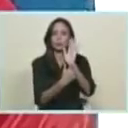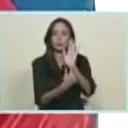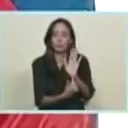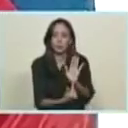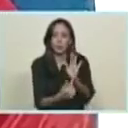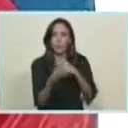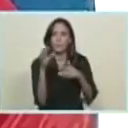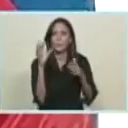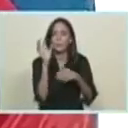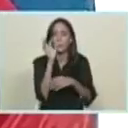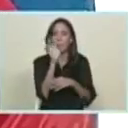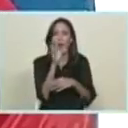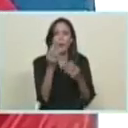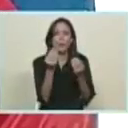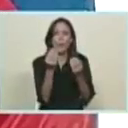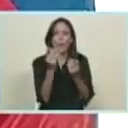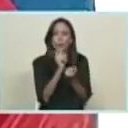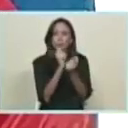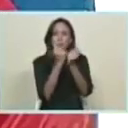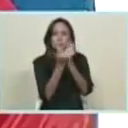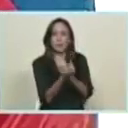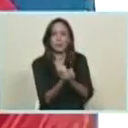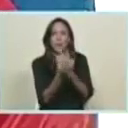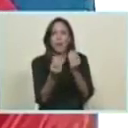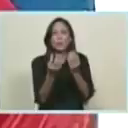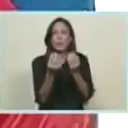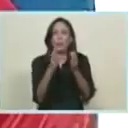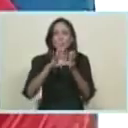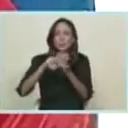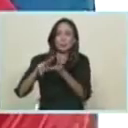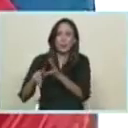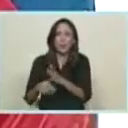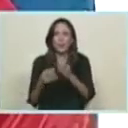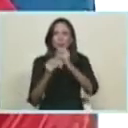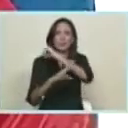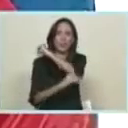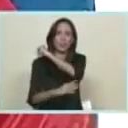Estado muy corrupto.